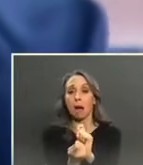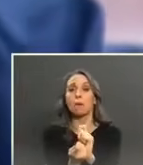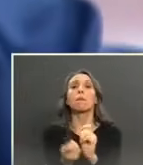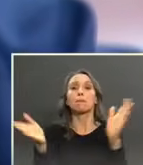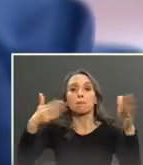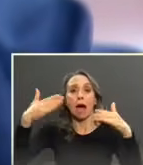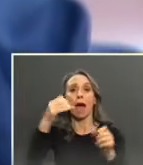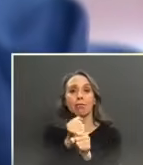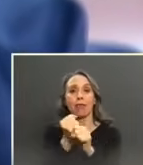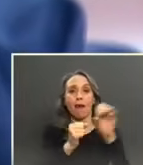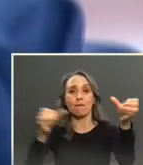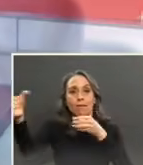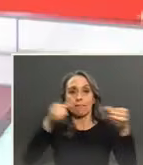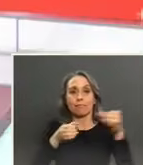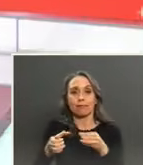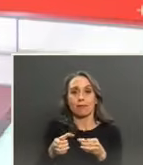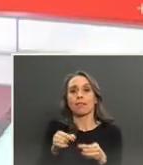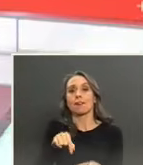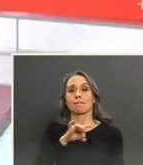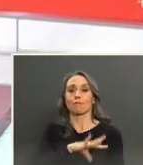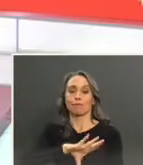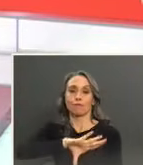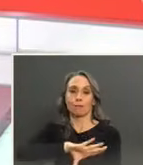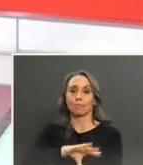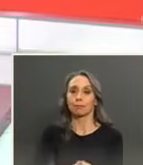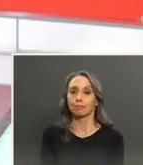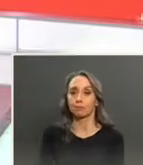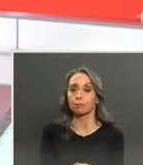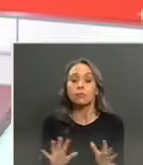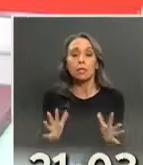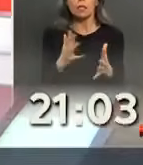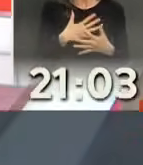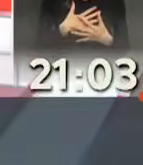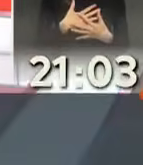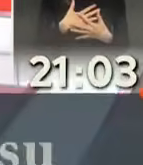país. Ha causado impacto un nuevo femicidio ocurrido esta